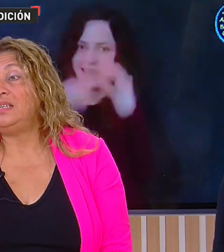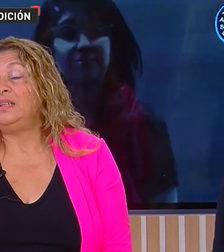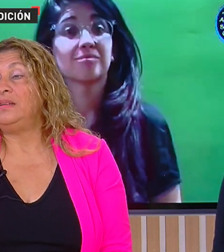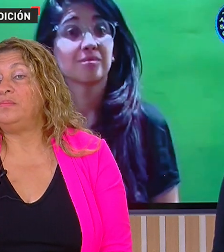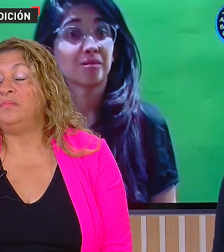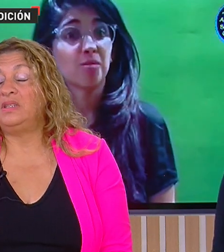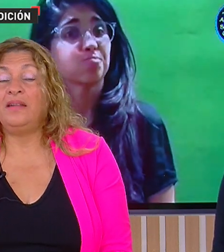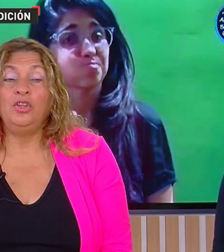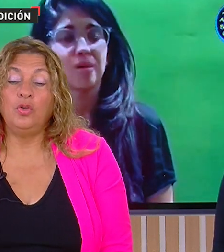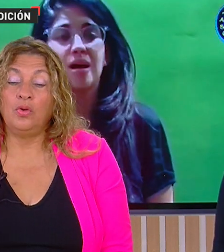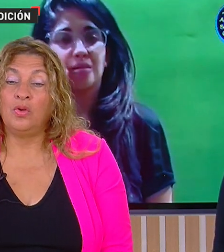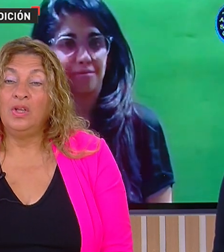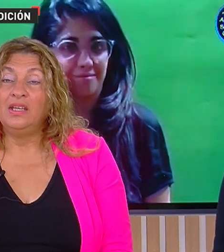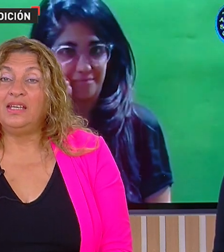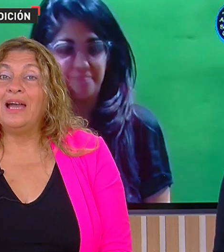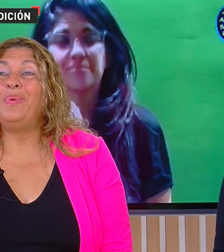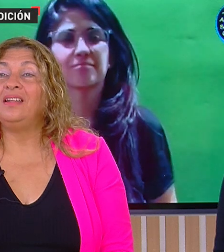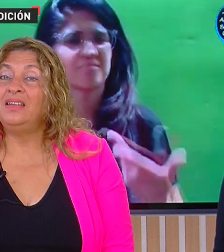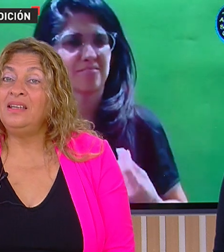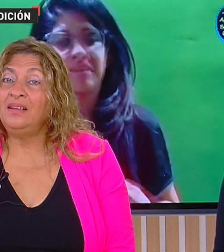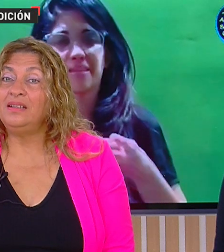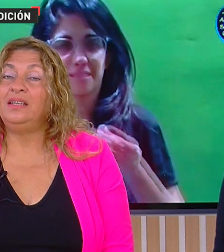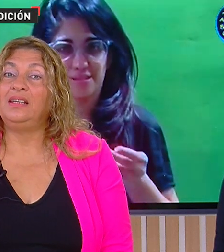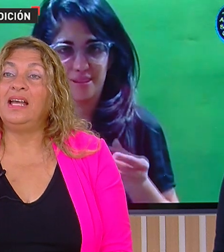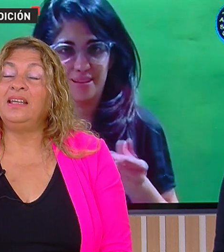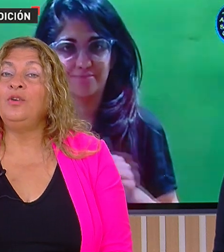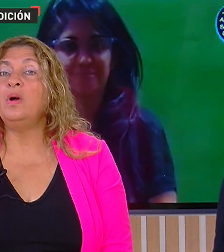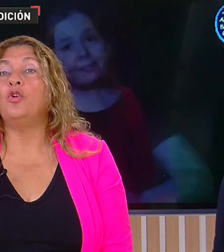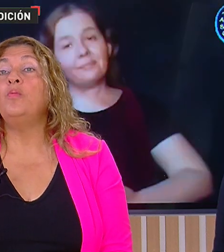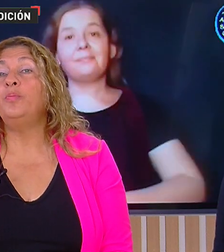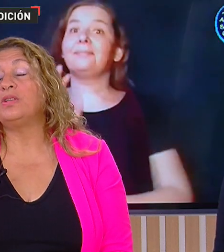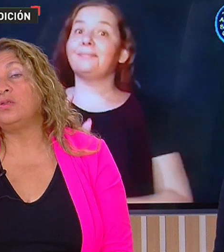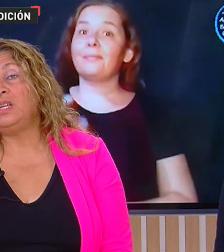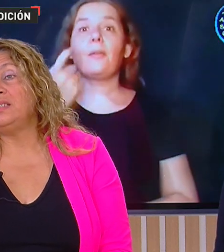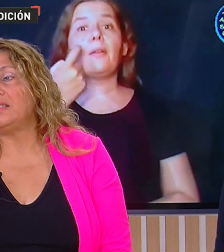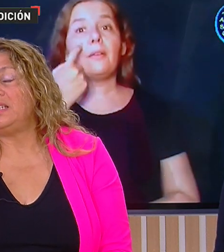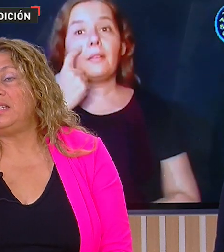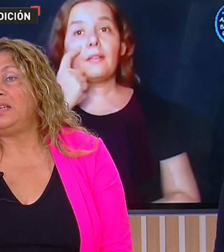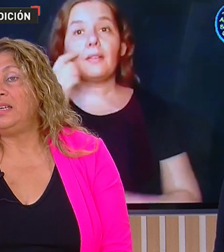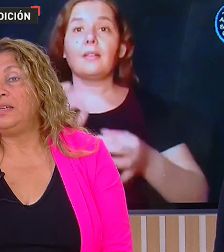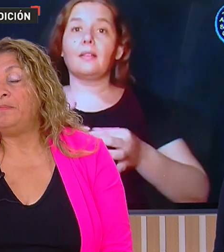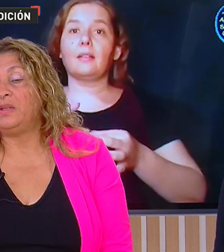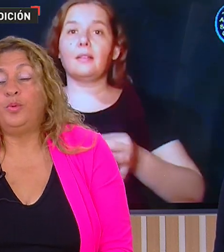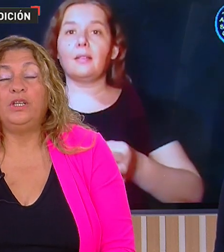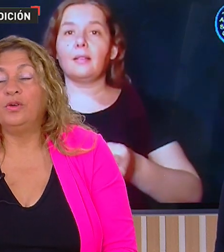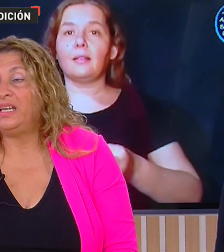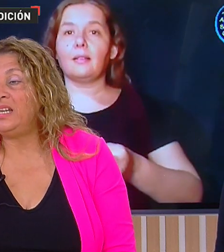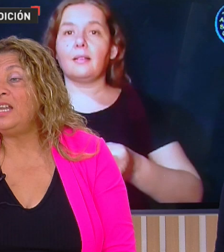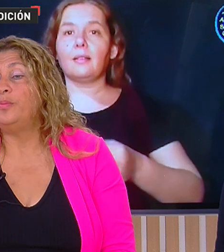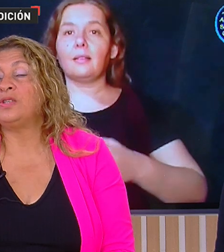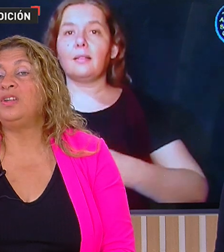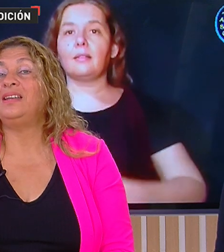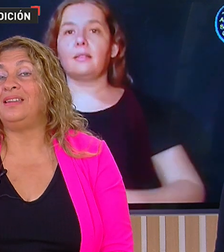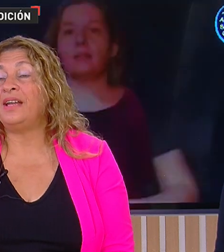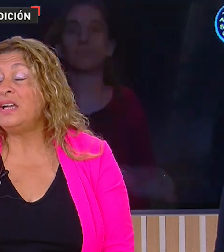interesadas, tanto en aprender la lengua como personas, público en